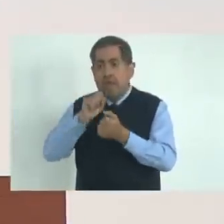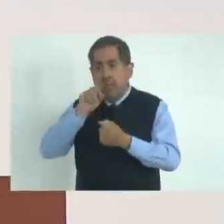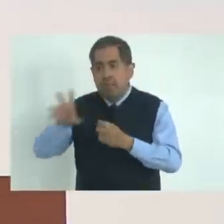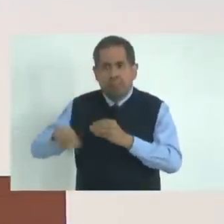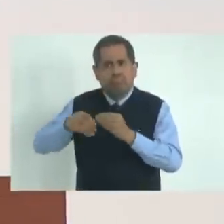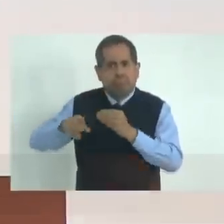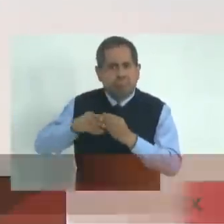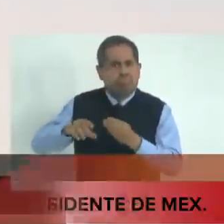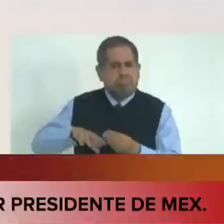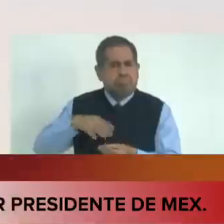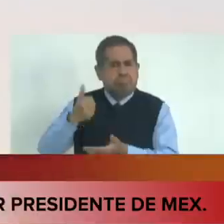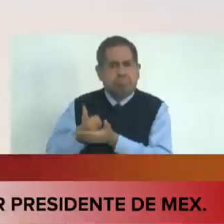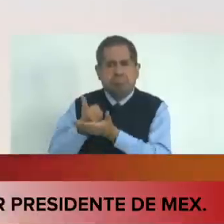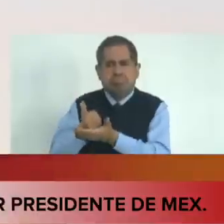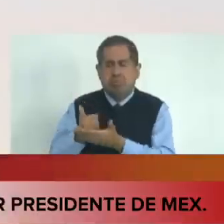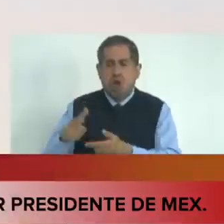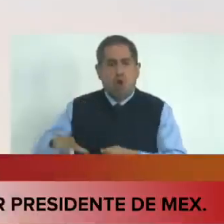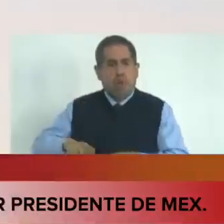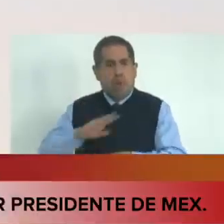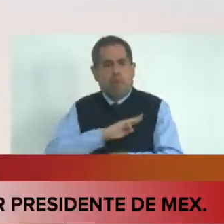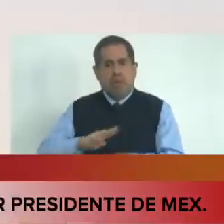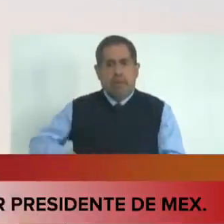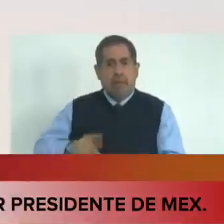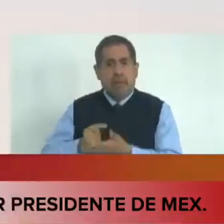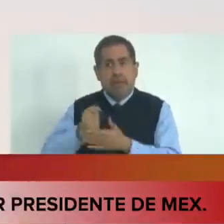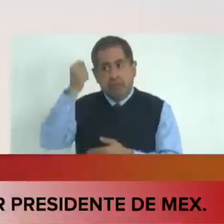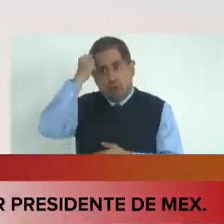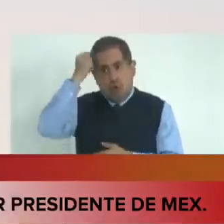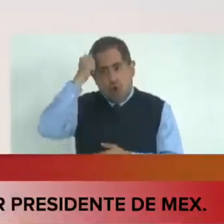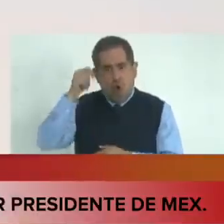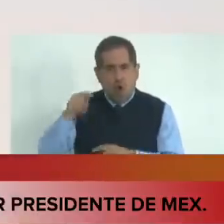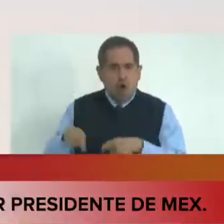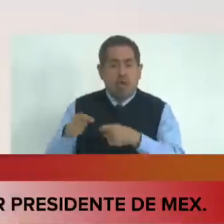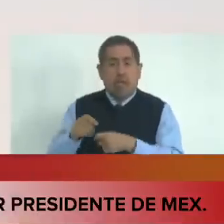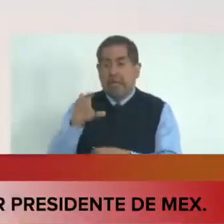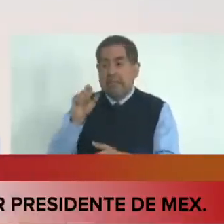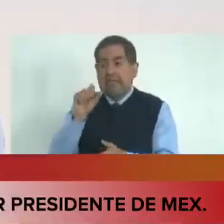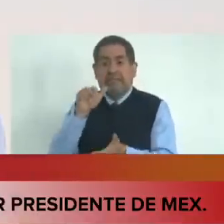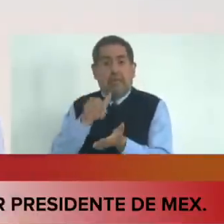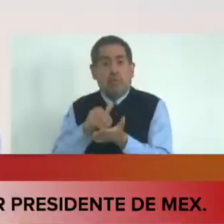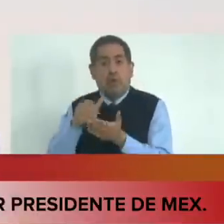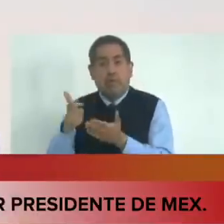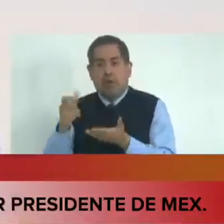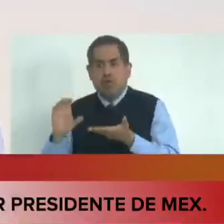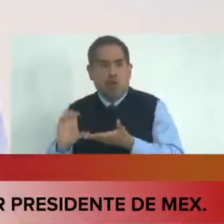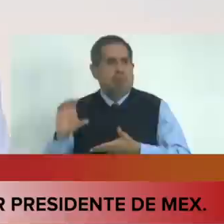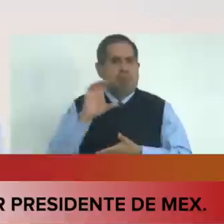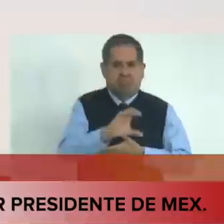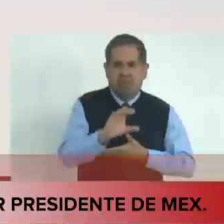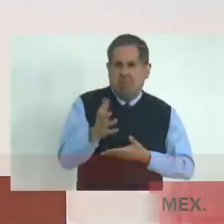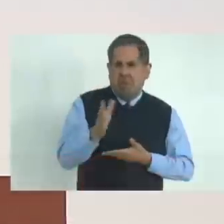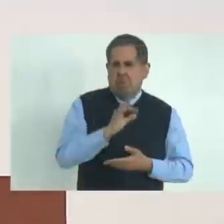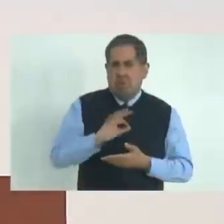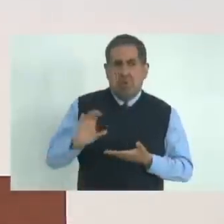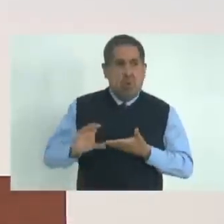el gobierno municipal de Texcoco 60 millones de pesos aproximadamente.